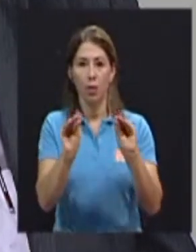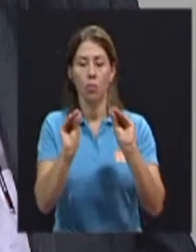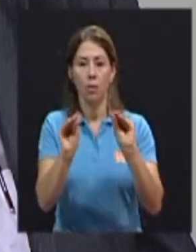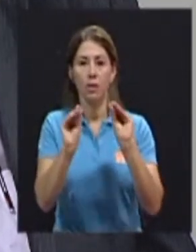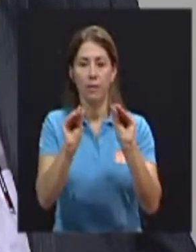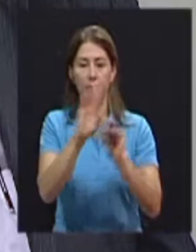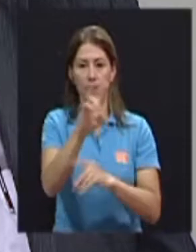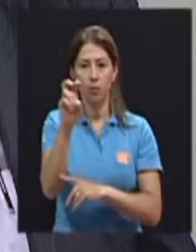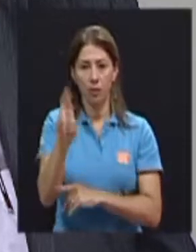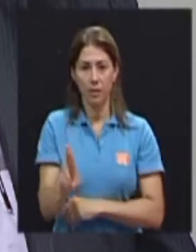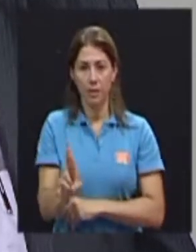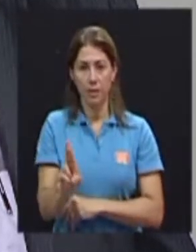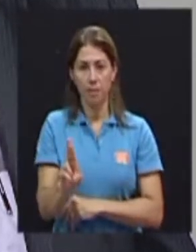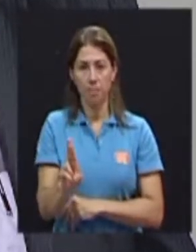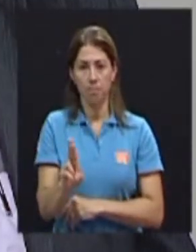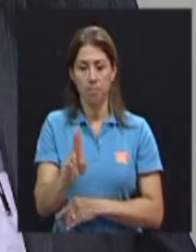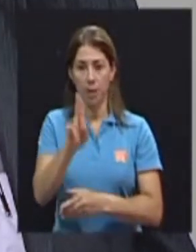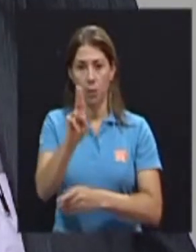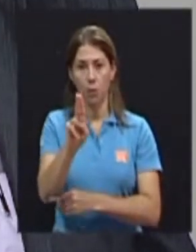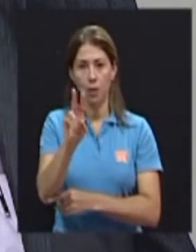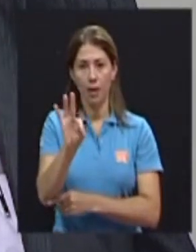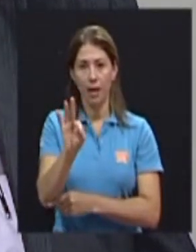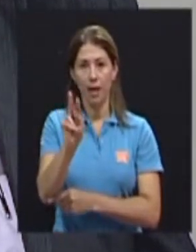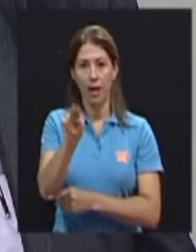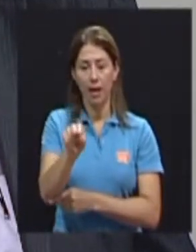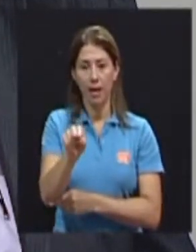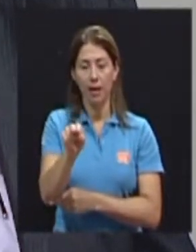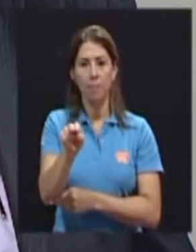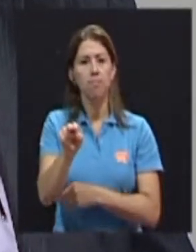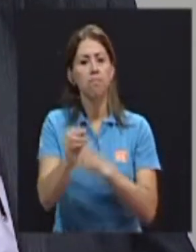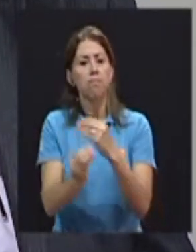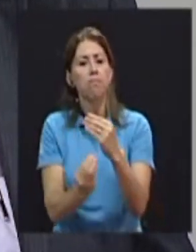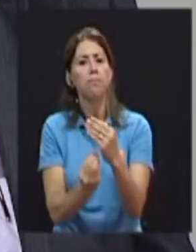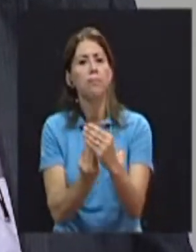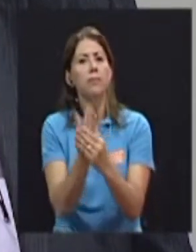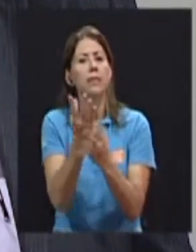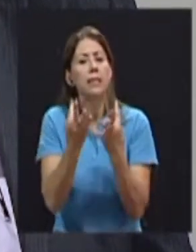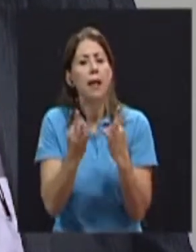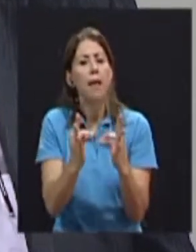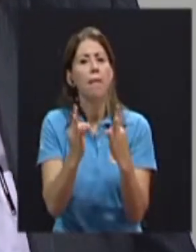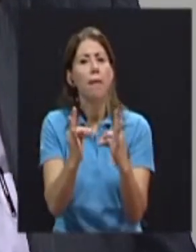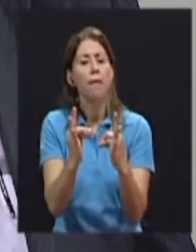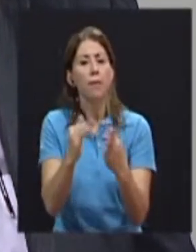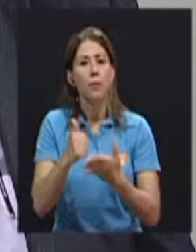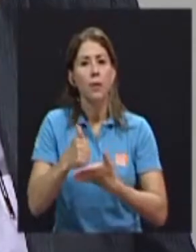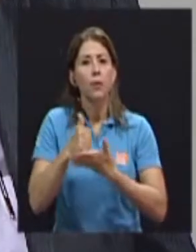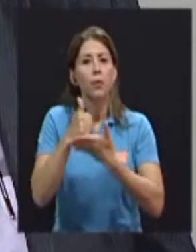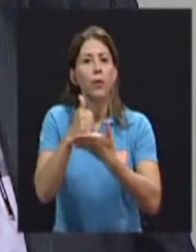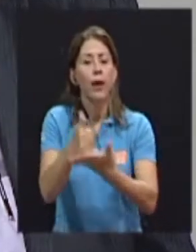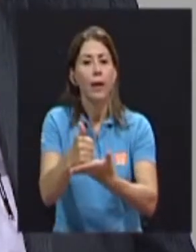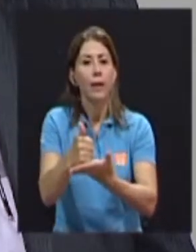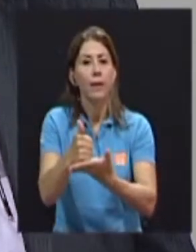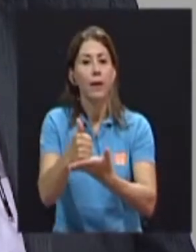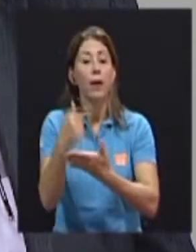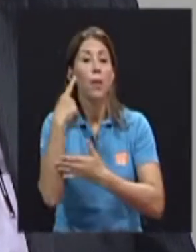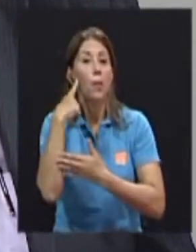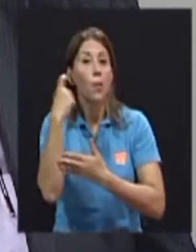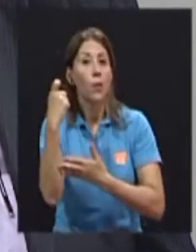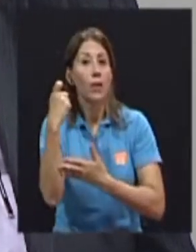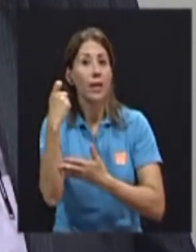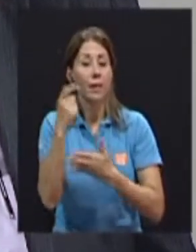nace tratando de romper la brecha, o tratando de contribuir a romper la brecha entre educación